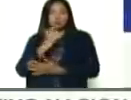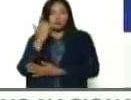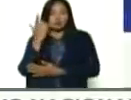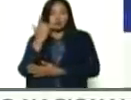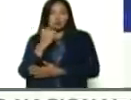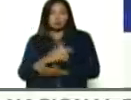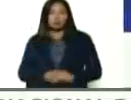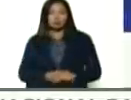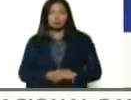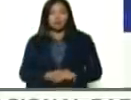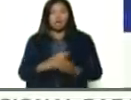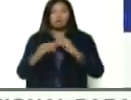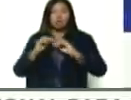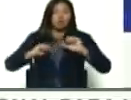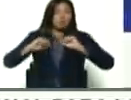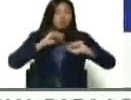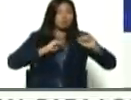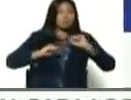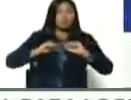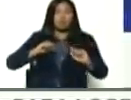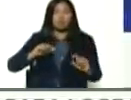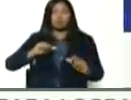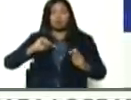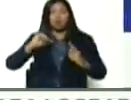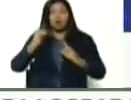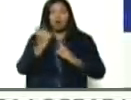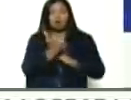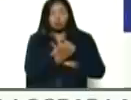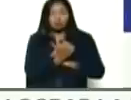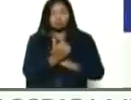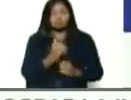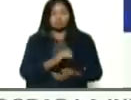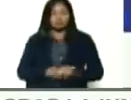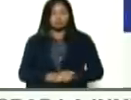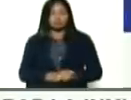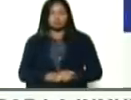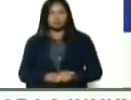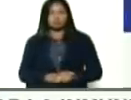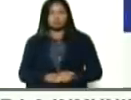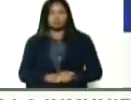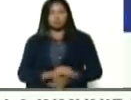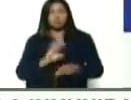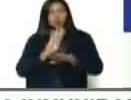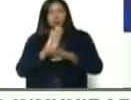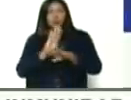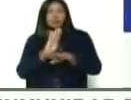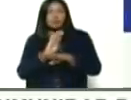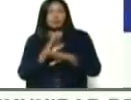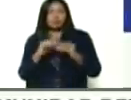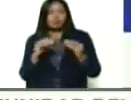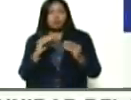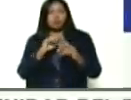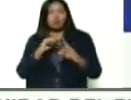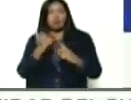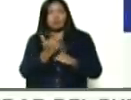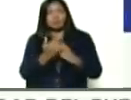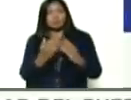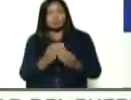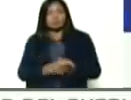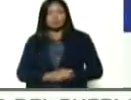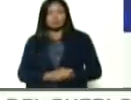a todos los movimientos ecosocialistas y conservacionista ambientalista